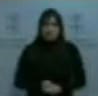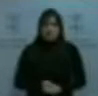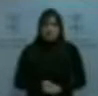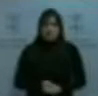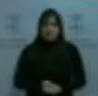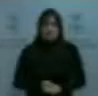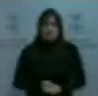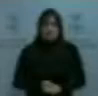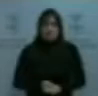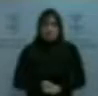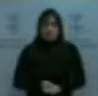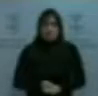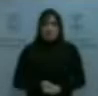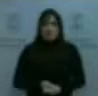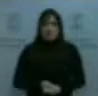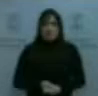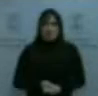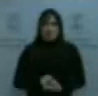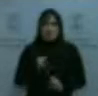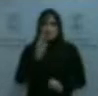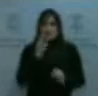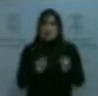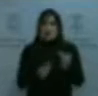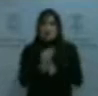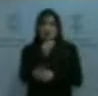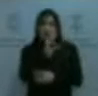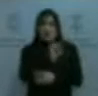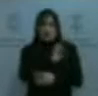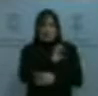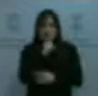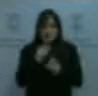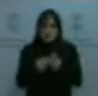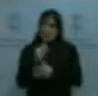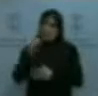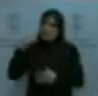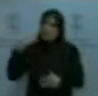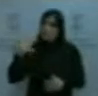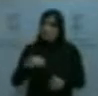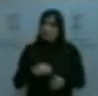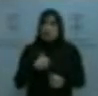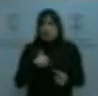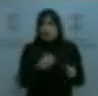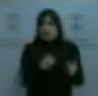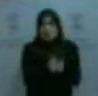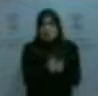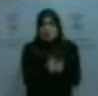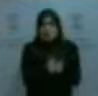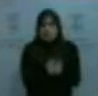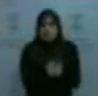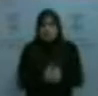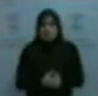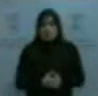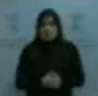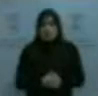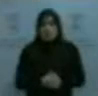Buenos días, señorías. Buenos días, señor presidente. Voy a ser muy breve. Sí, es verdad que no me puedo resistir, si me lo permiten, hacer una